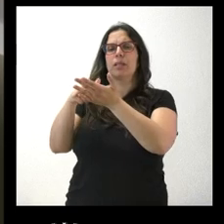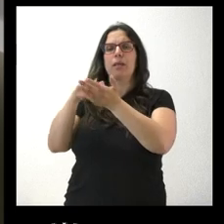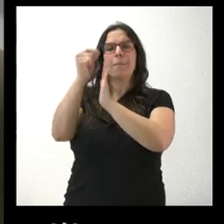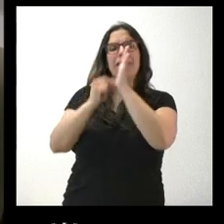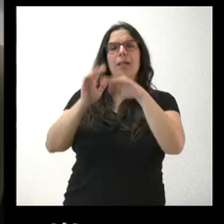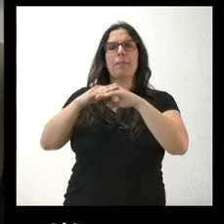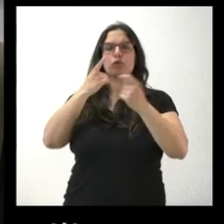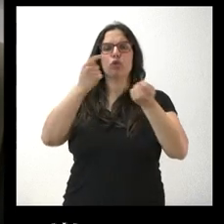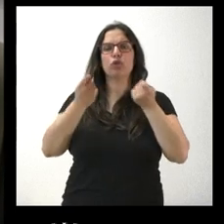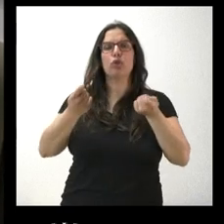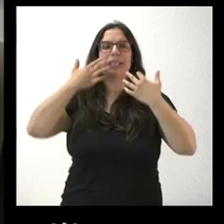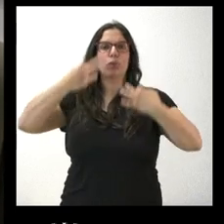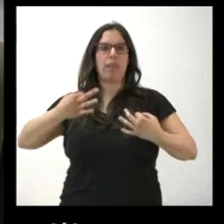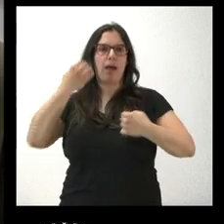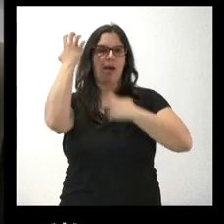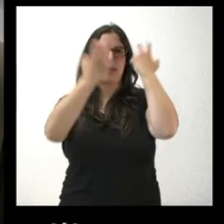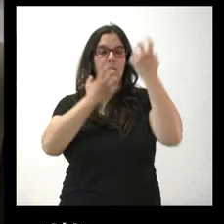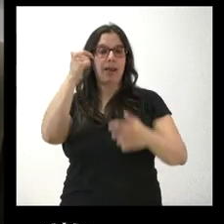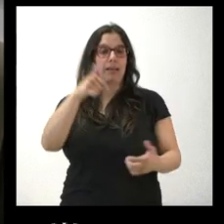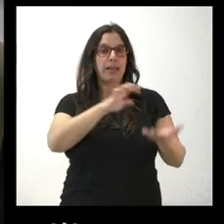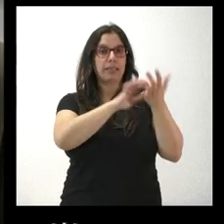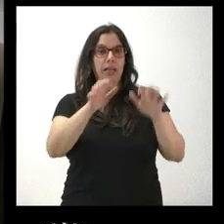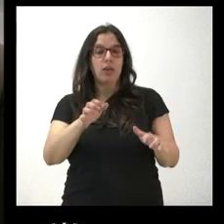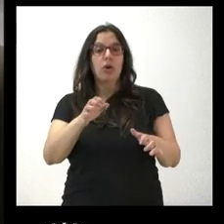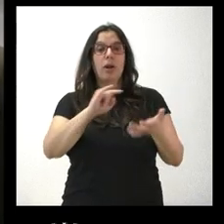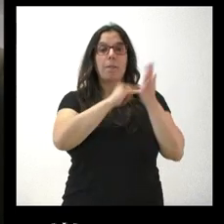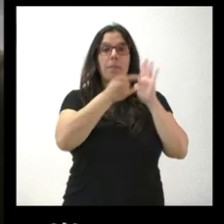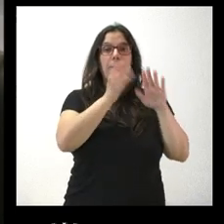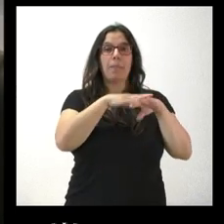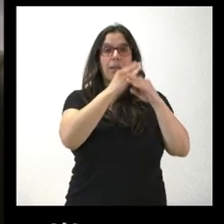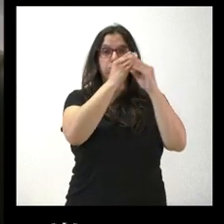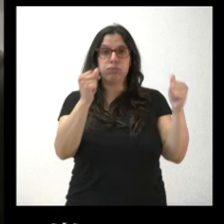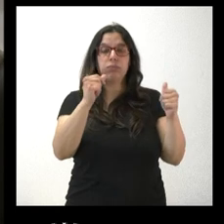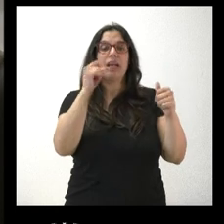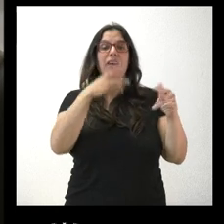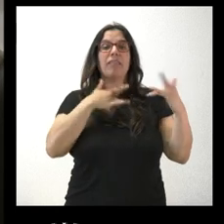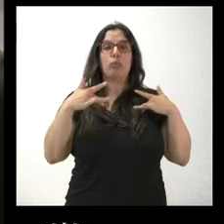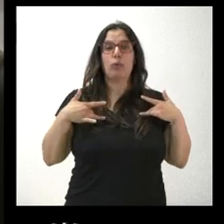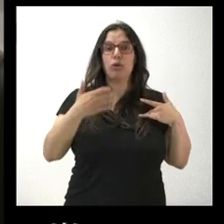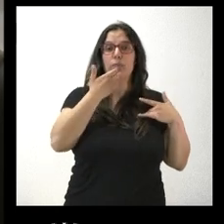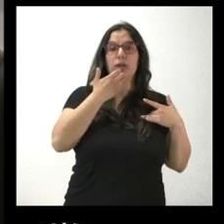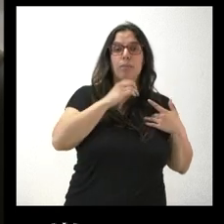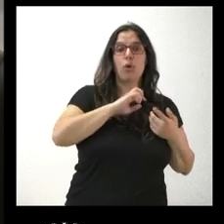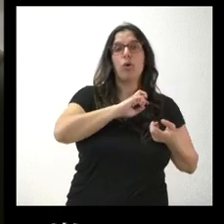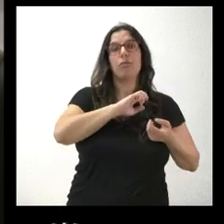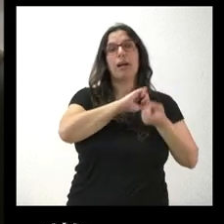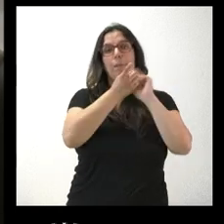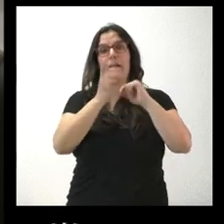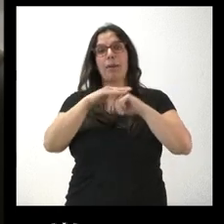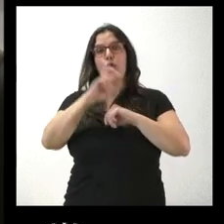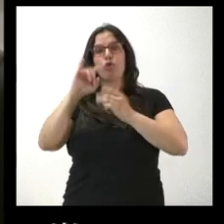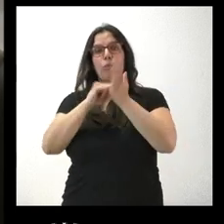pregunta es si Castilla y León se plantea sustituir su plan de erradicación de enfermedades como la tuberculosis por otro plan de control de estas